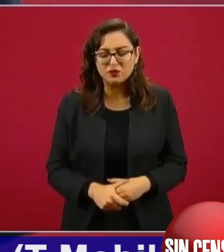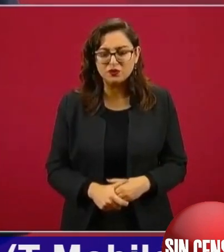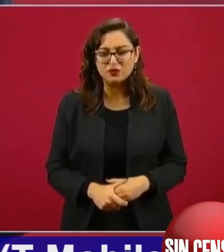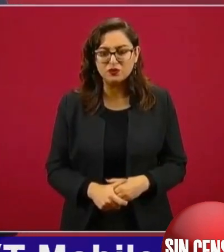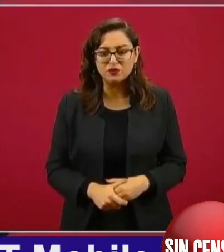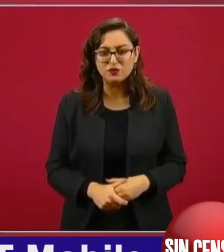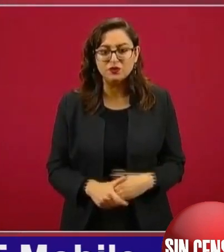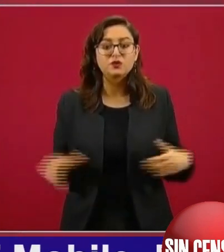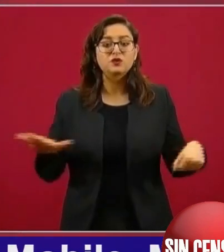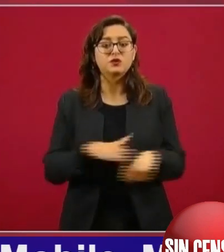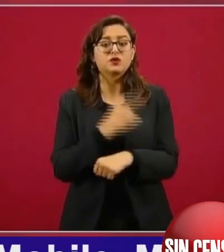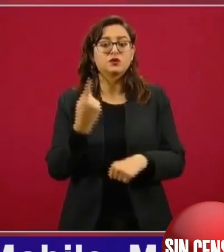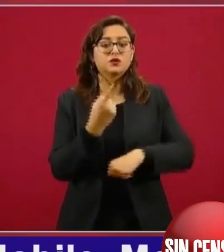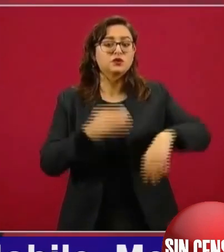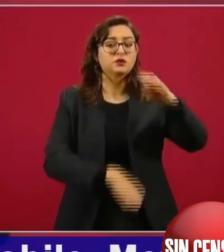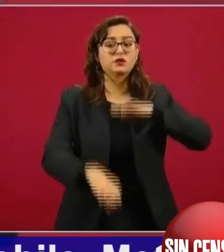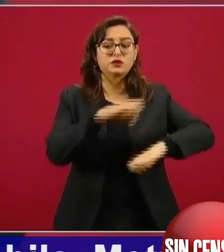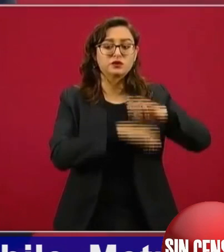porque las empresas privadas